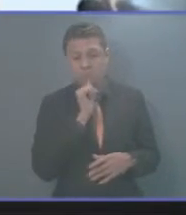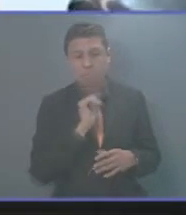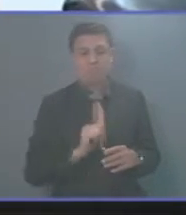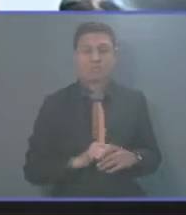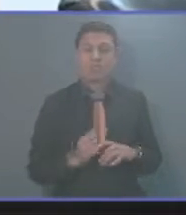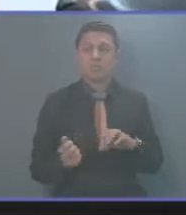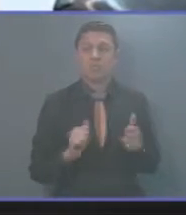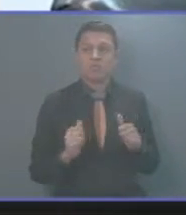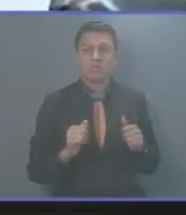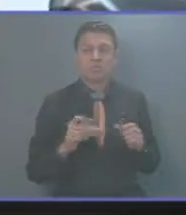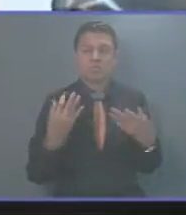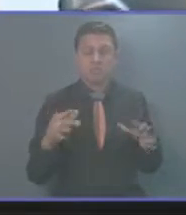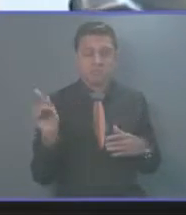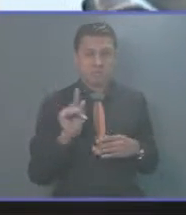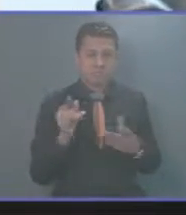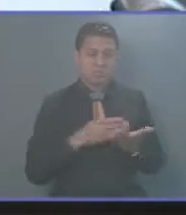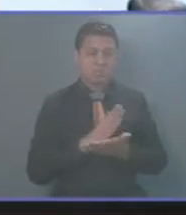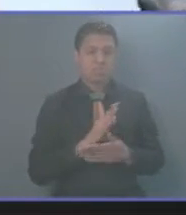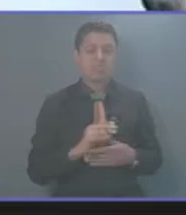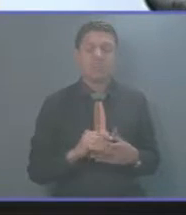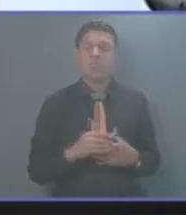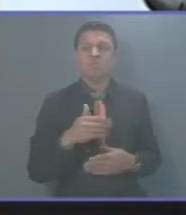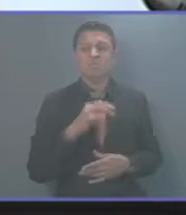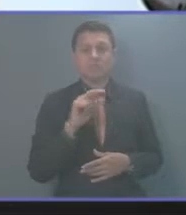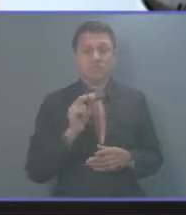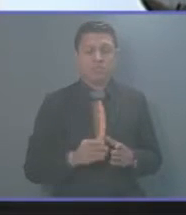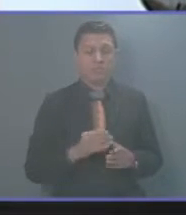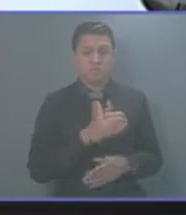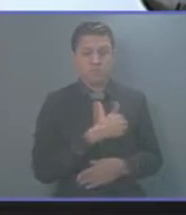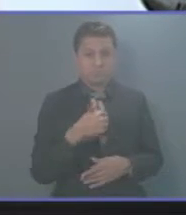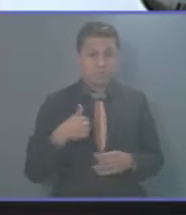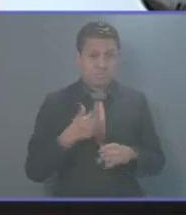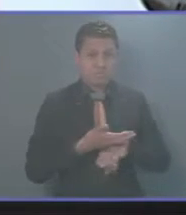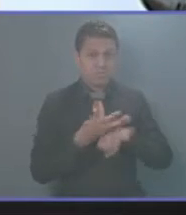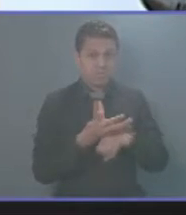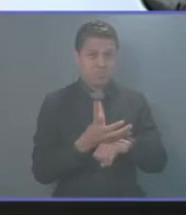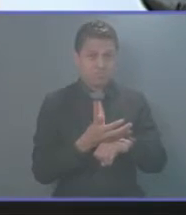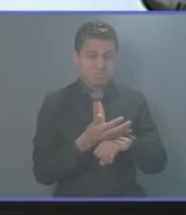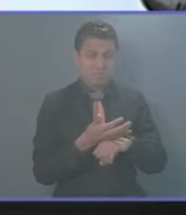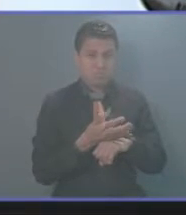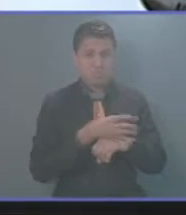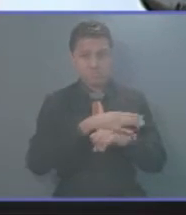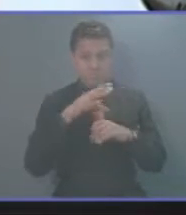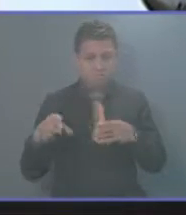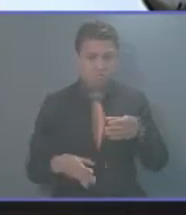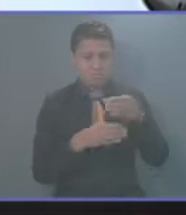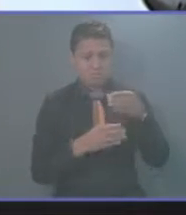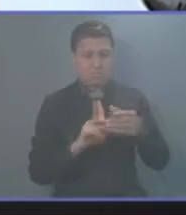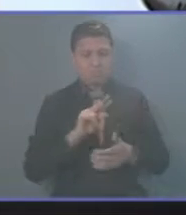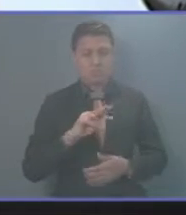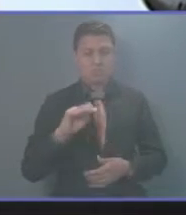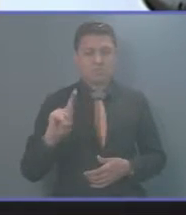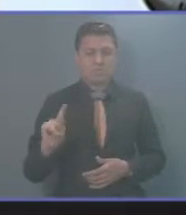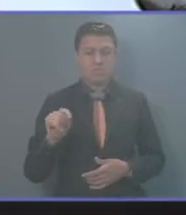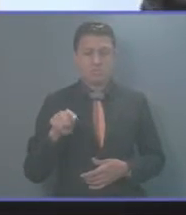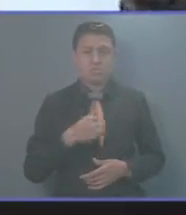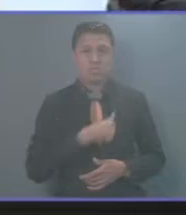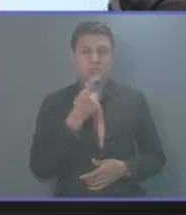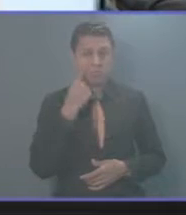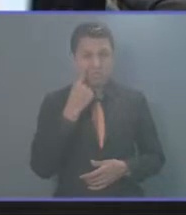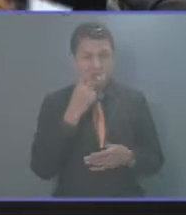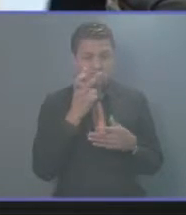debidamente actualizados por el viceministerio transporte asimismo emocionante establece que con base al